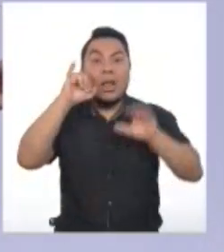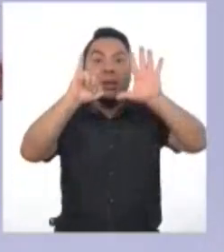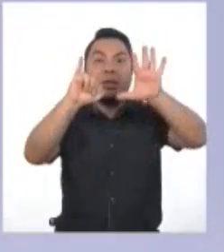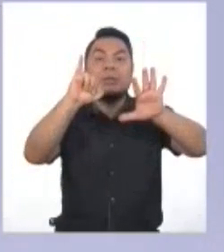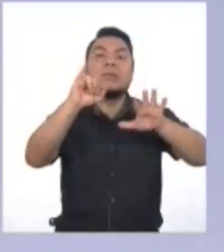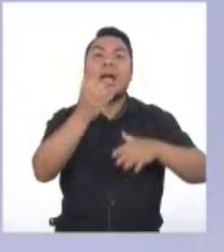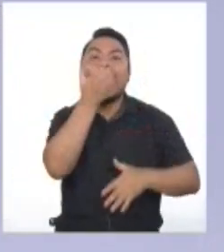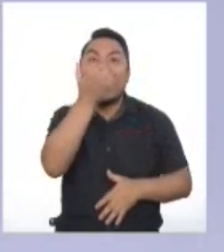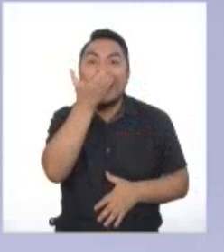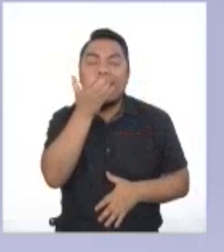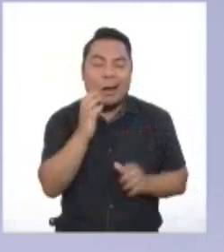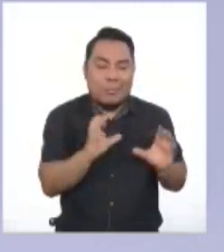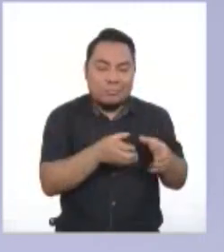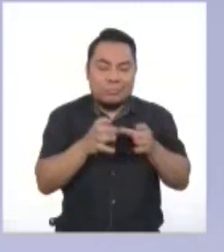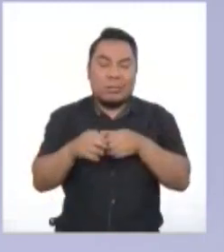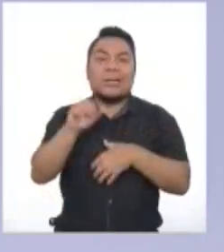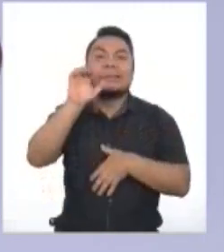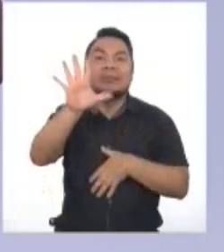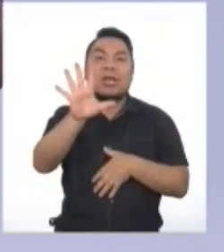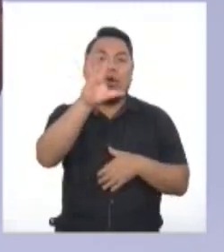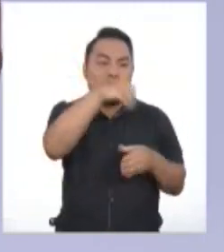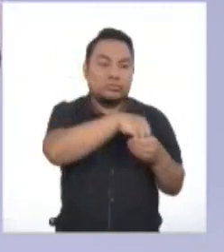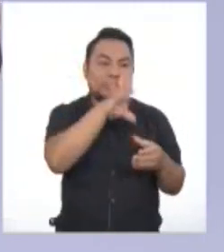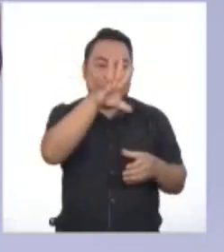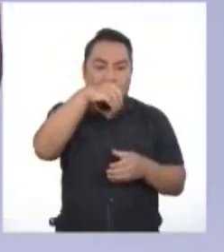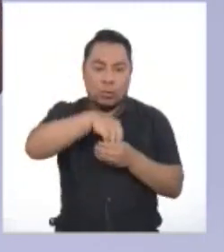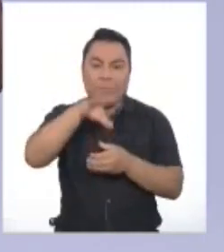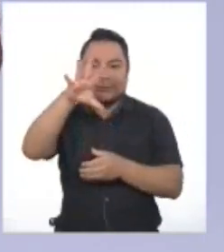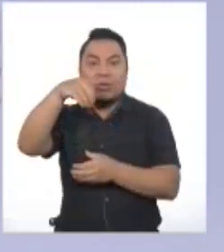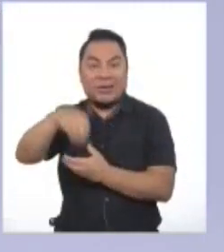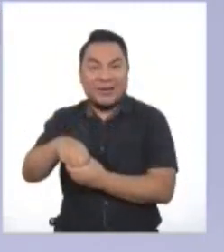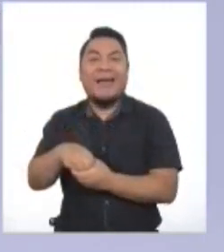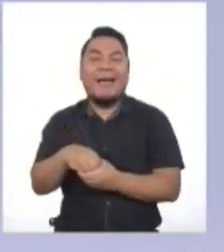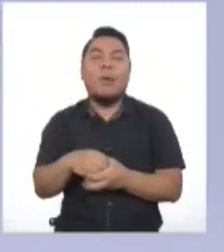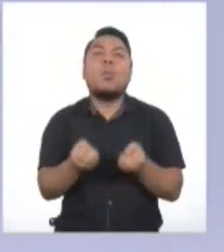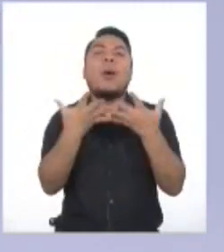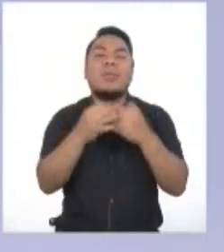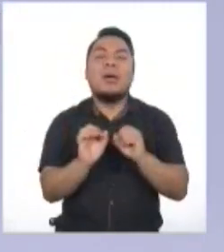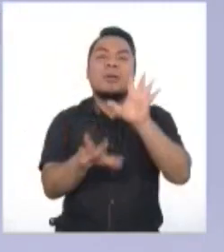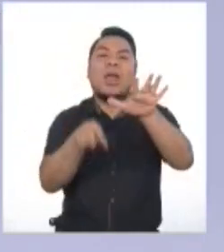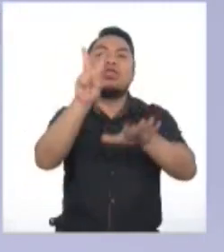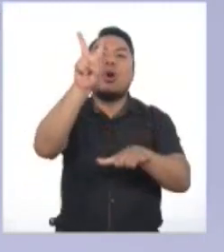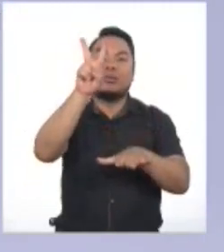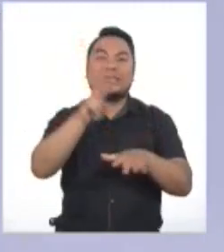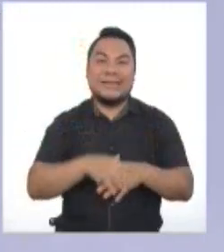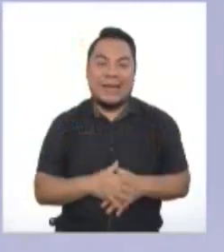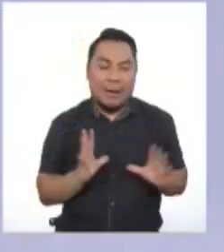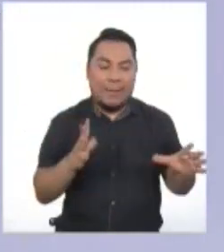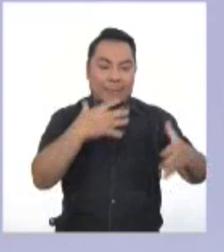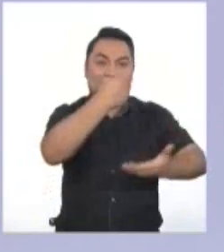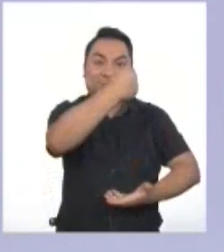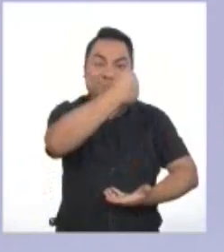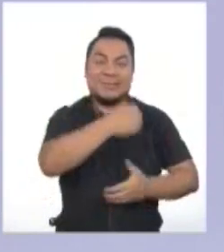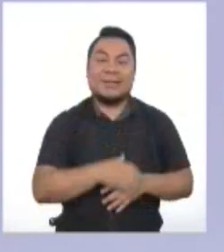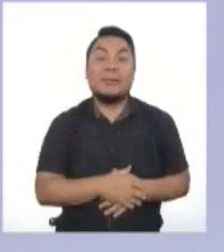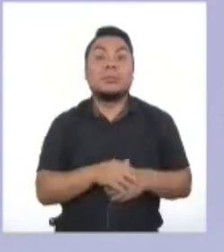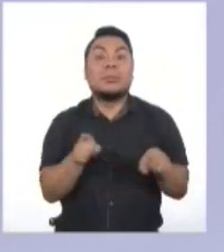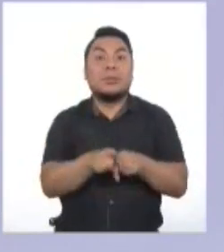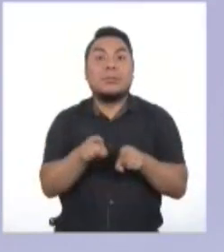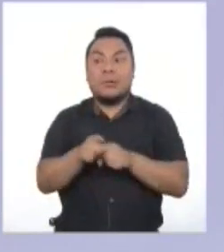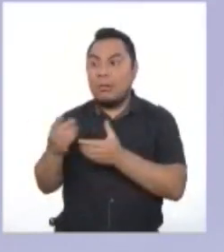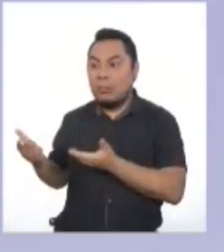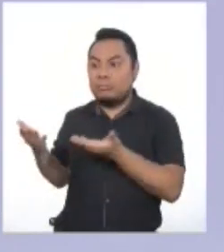manzanas, formamos paquetes de 5 en 5, obteniendo así 12 paquetes en total. O también cuando